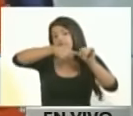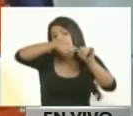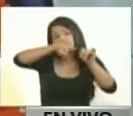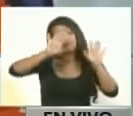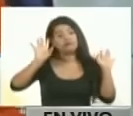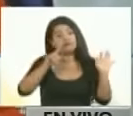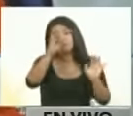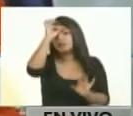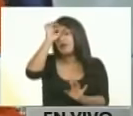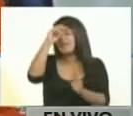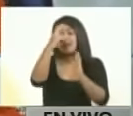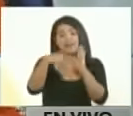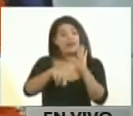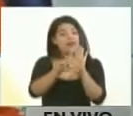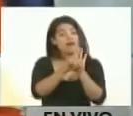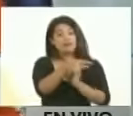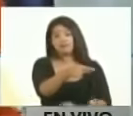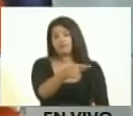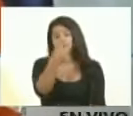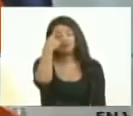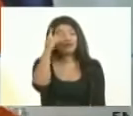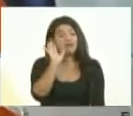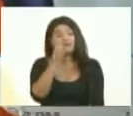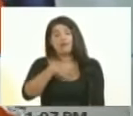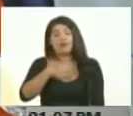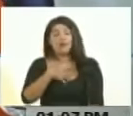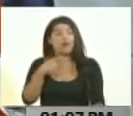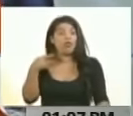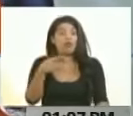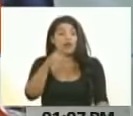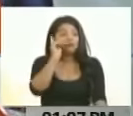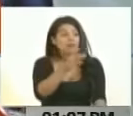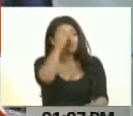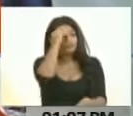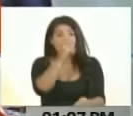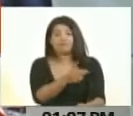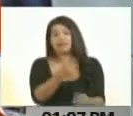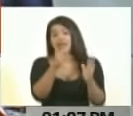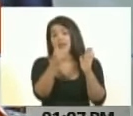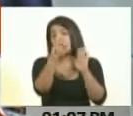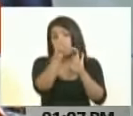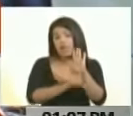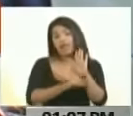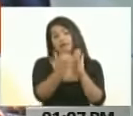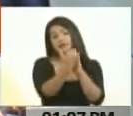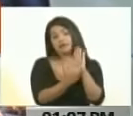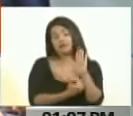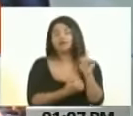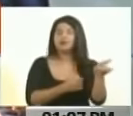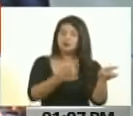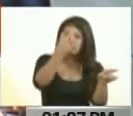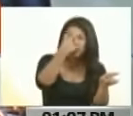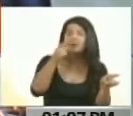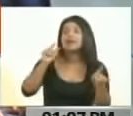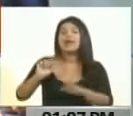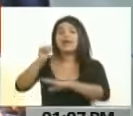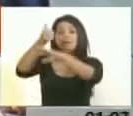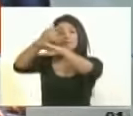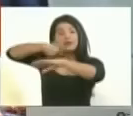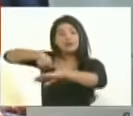nuestras normas. Tú sabes bien que la Cancillería, el jefe de Estado, es el jefe de las relaciones